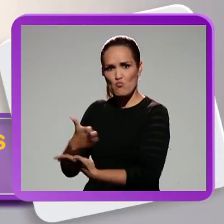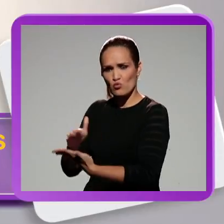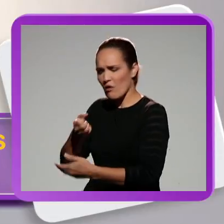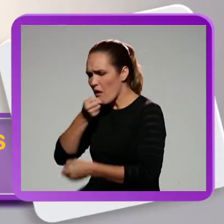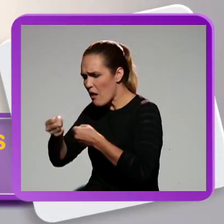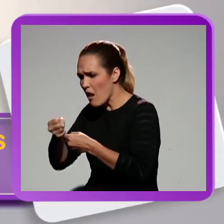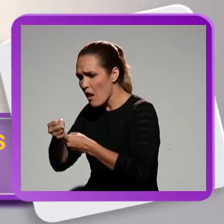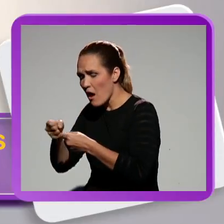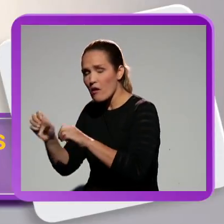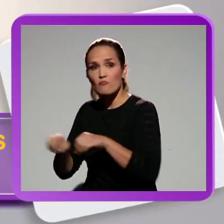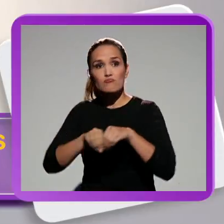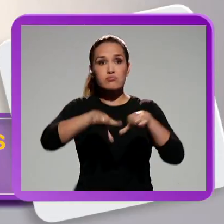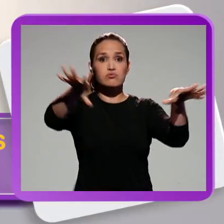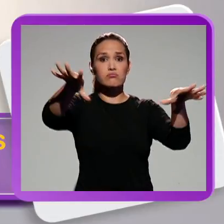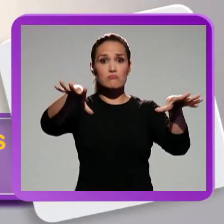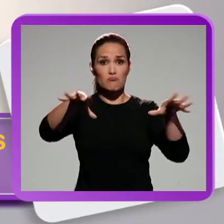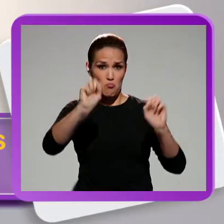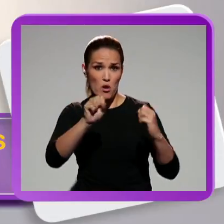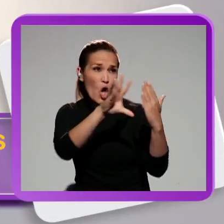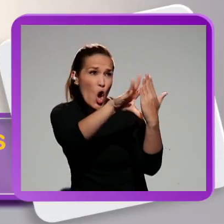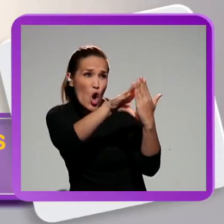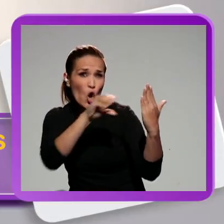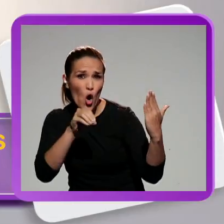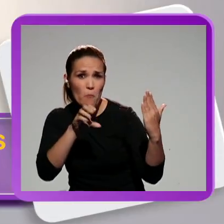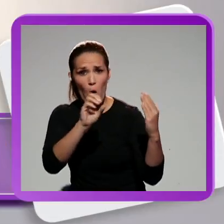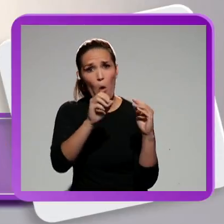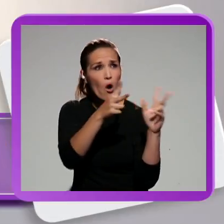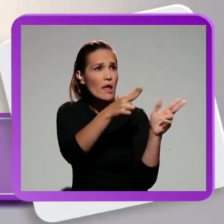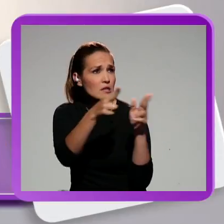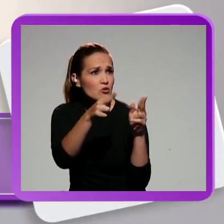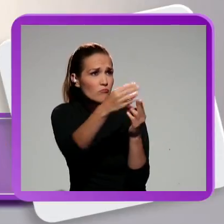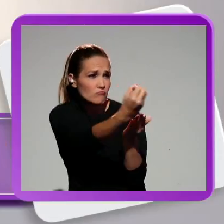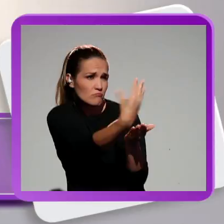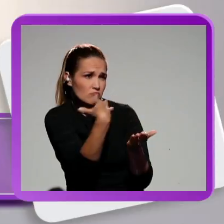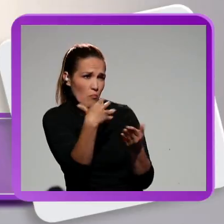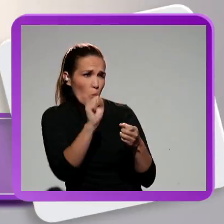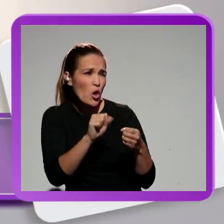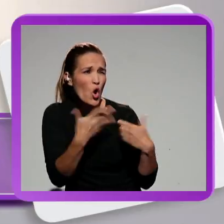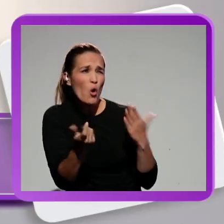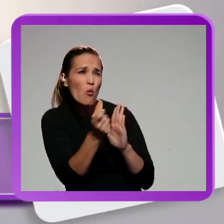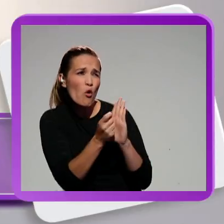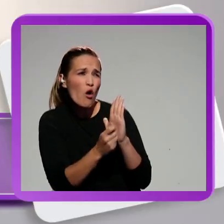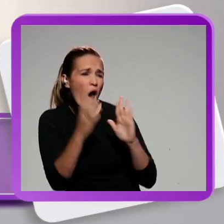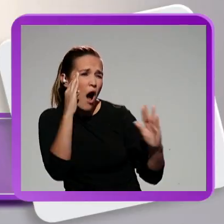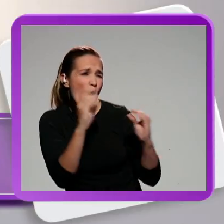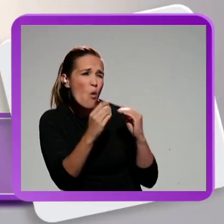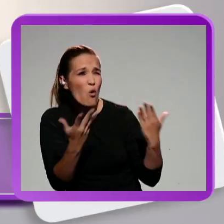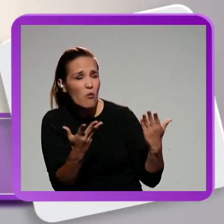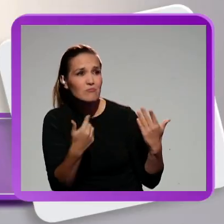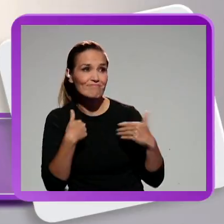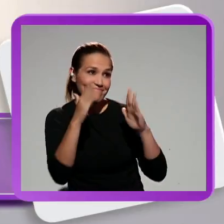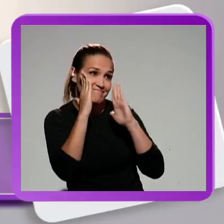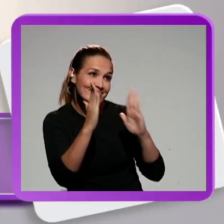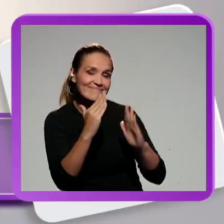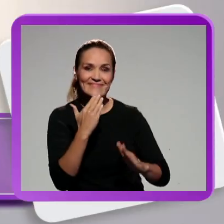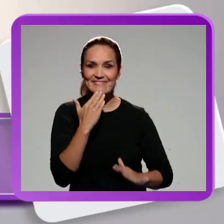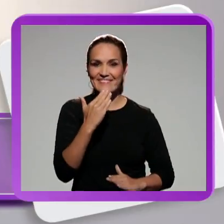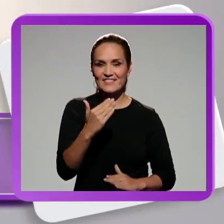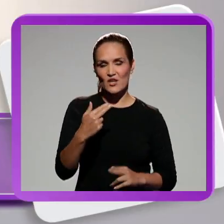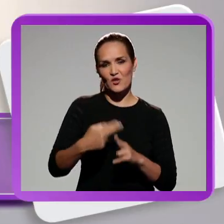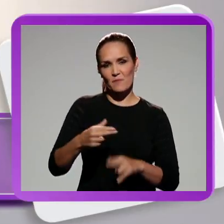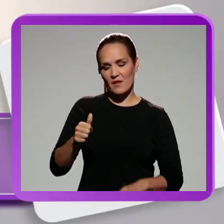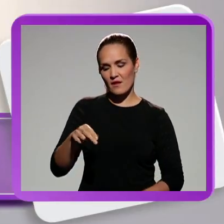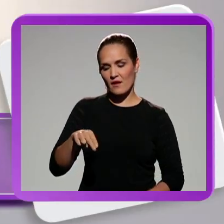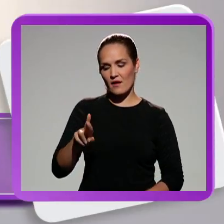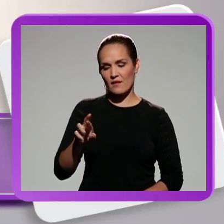para subirlo a nuestras redes, saber si está editado o lo podemos hacer y bajo qué condiciones. Estaré atento. Gracias. Andrés